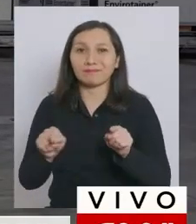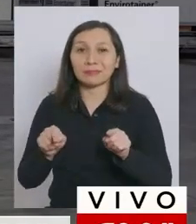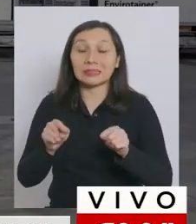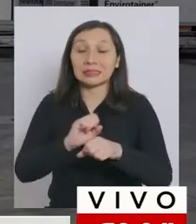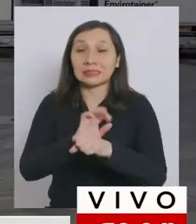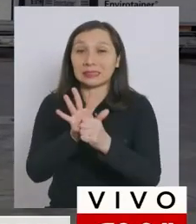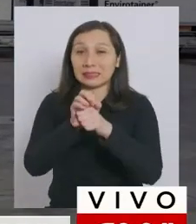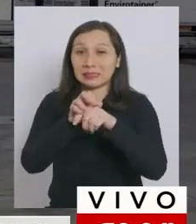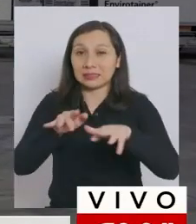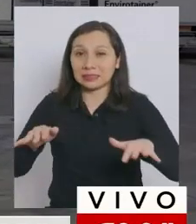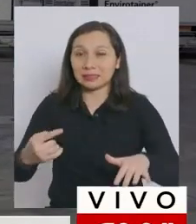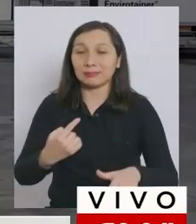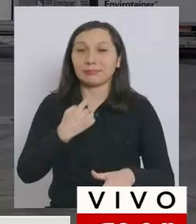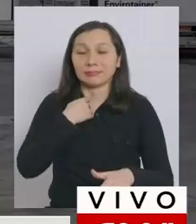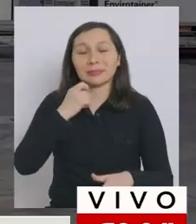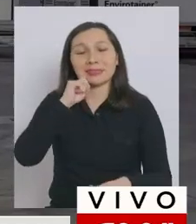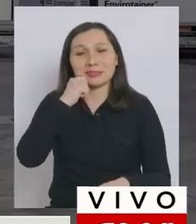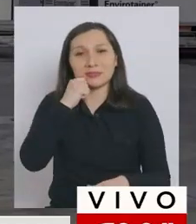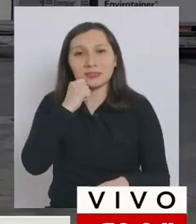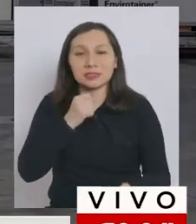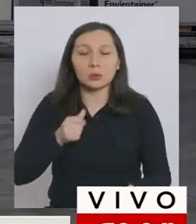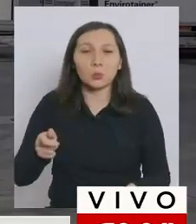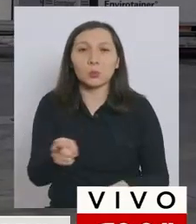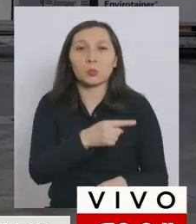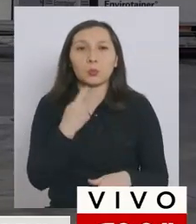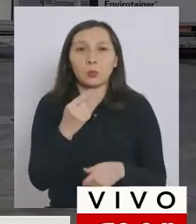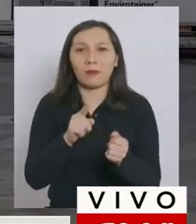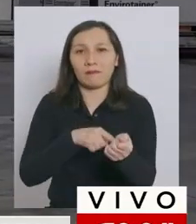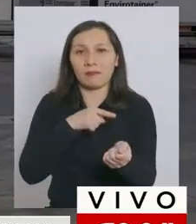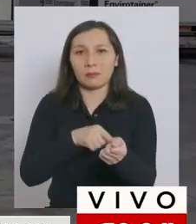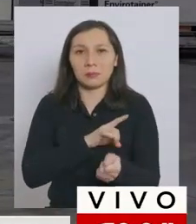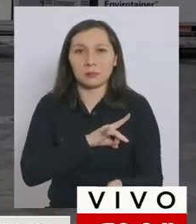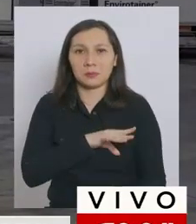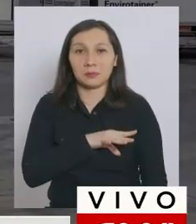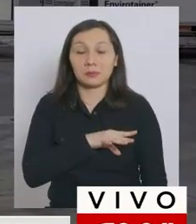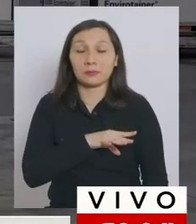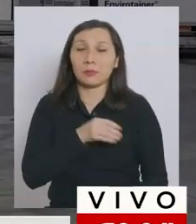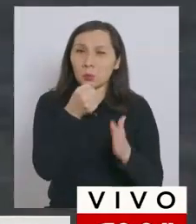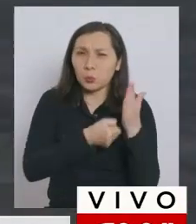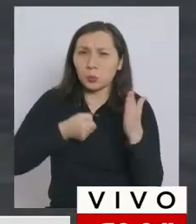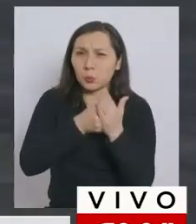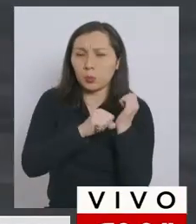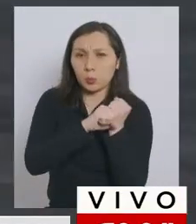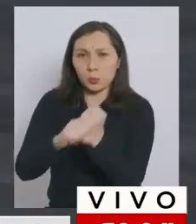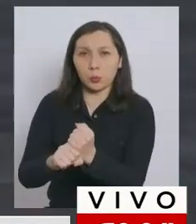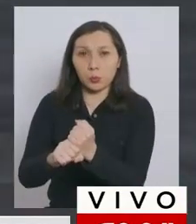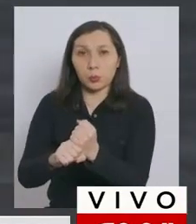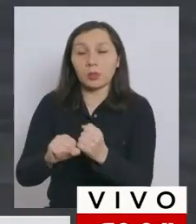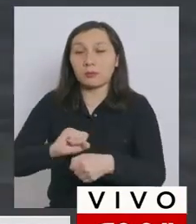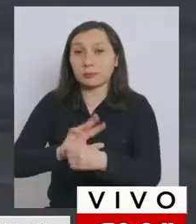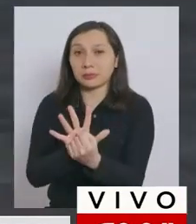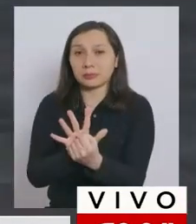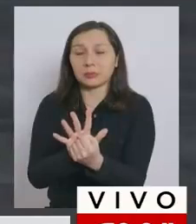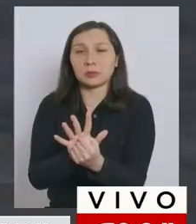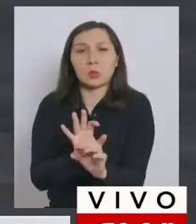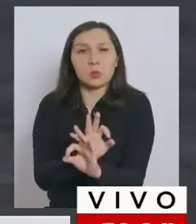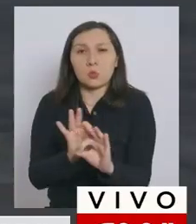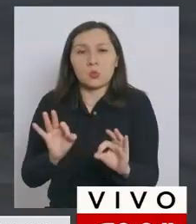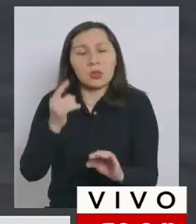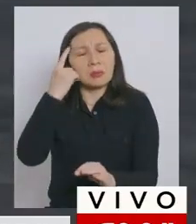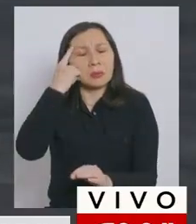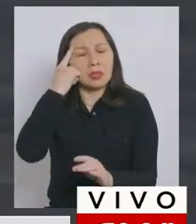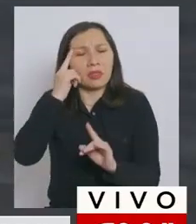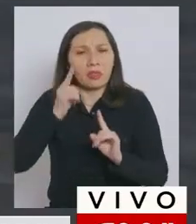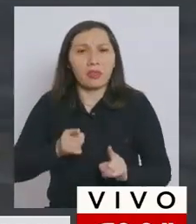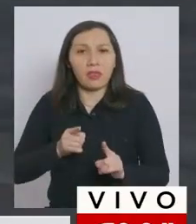esta pandemia ha significado para la familia chilena la lucha contra la pandemia no es ni nunca debe ser